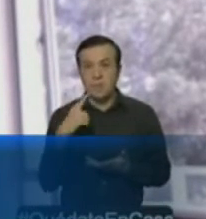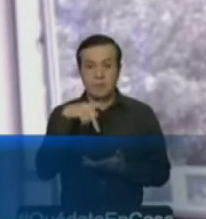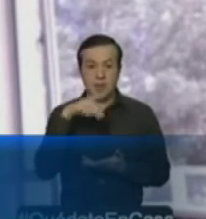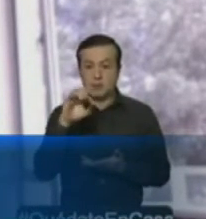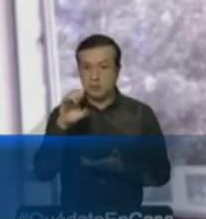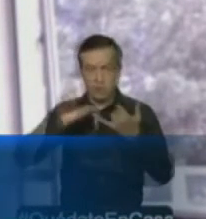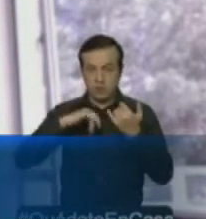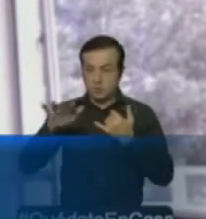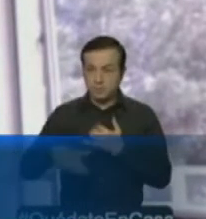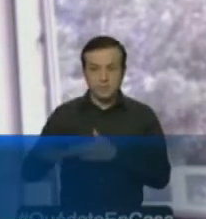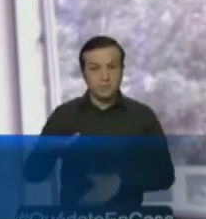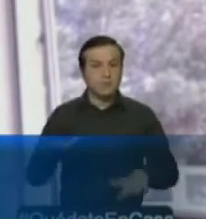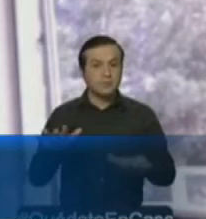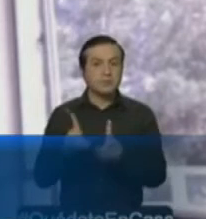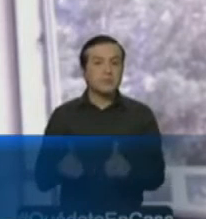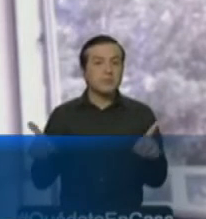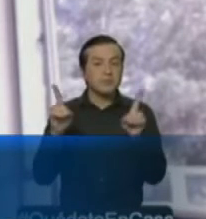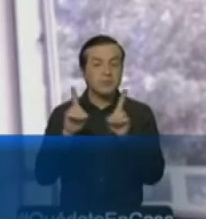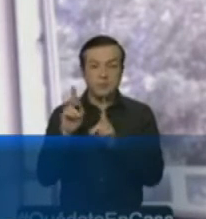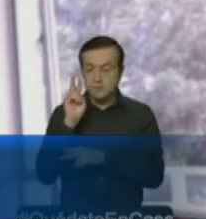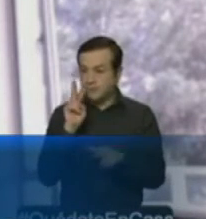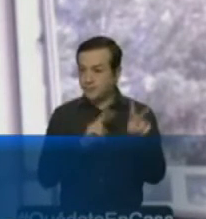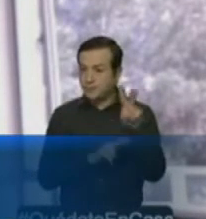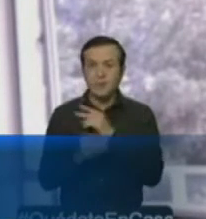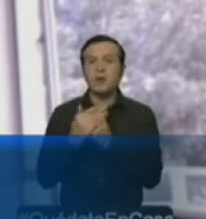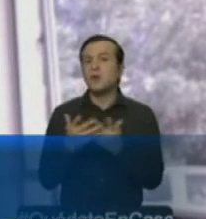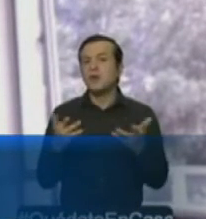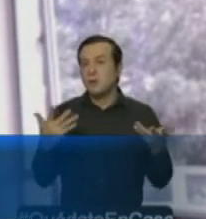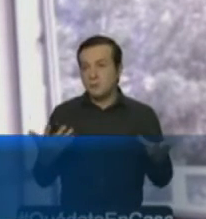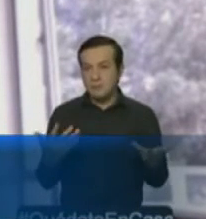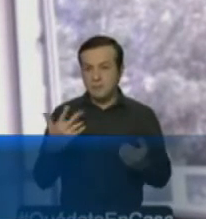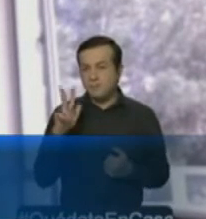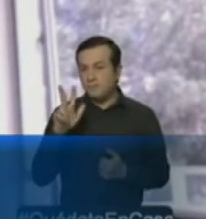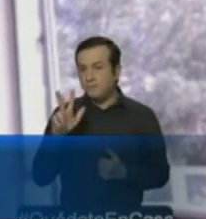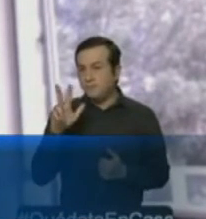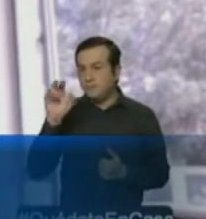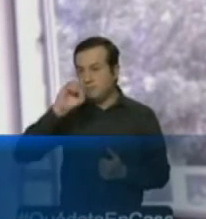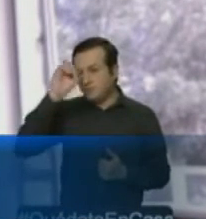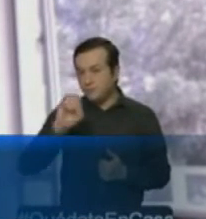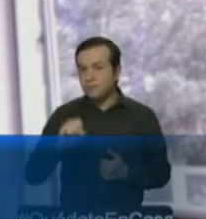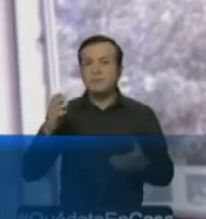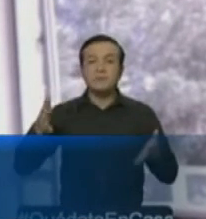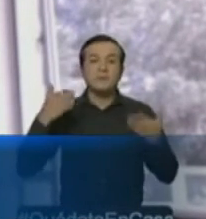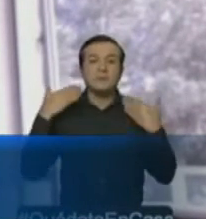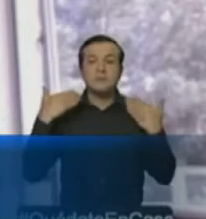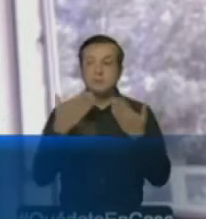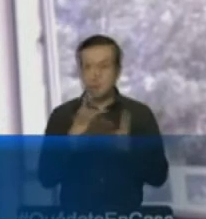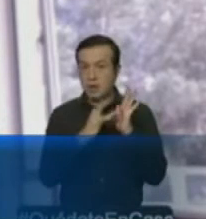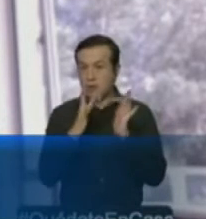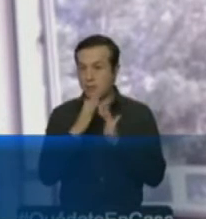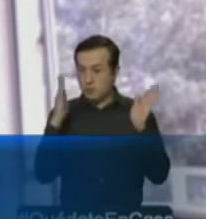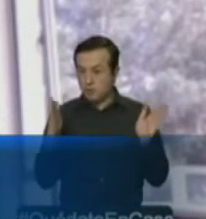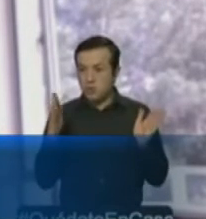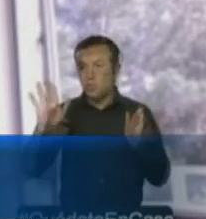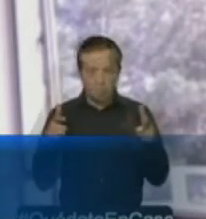como PCR. Nuestros datos de la muestra indican que tan solo el 3% de los guayaquileños tienen